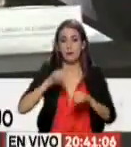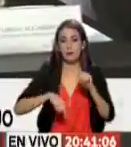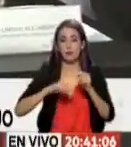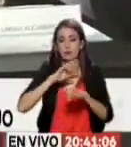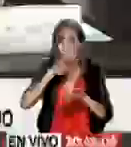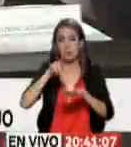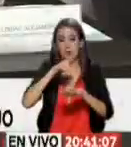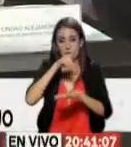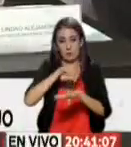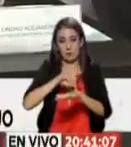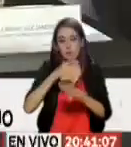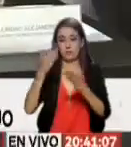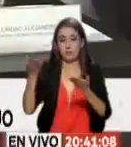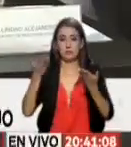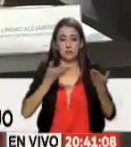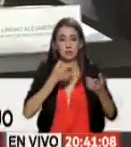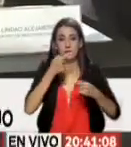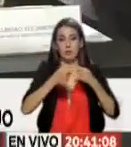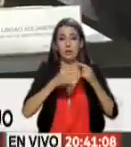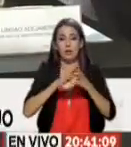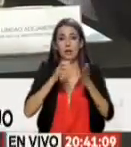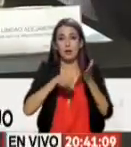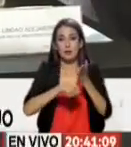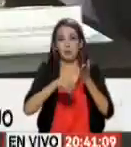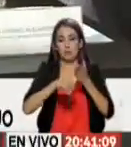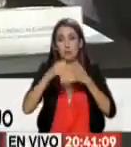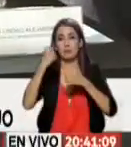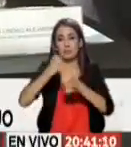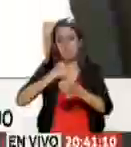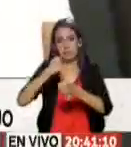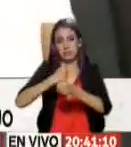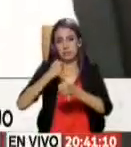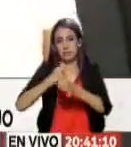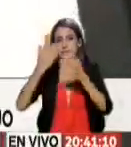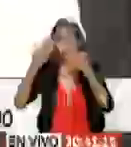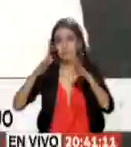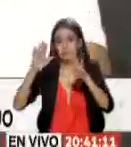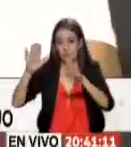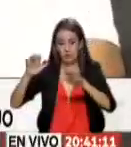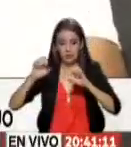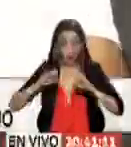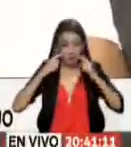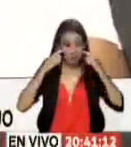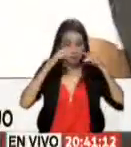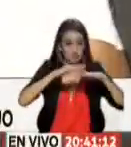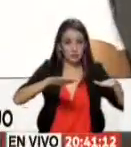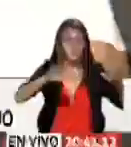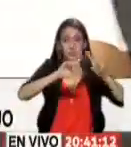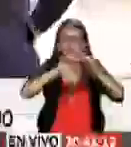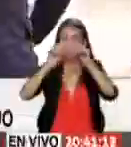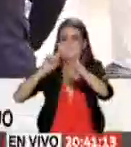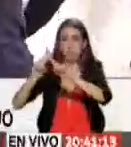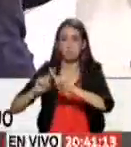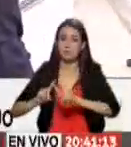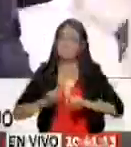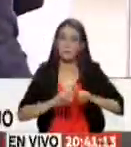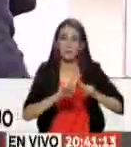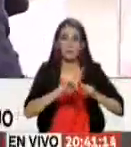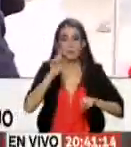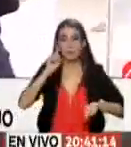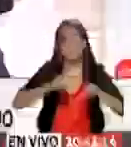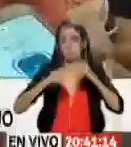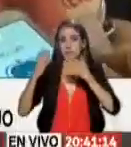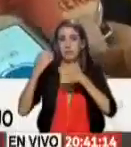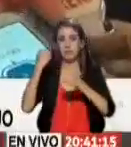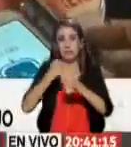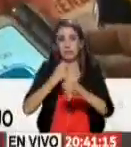en general se reunieron con el ministro de Trabajo para exponer los problemas que afrontan los diferentes sectores en materia